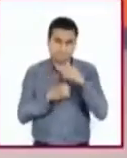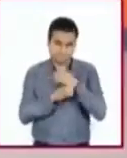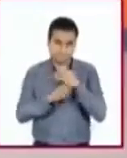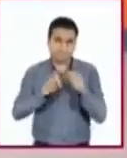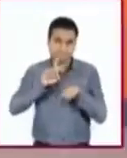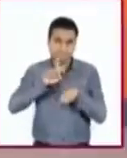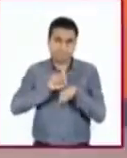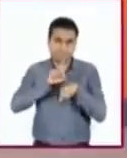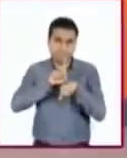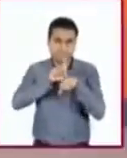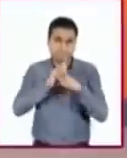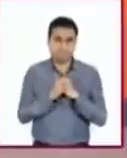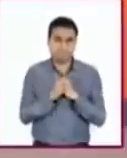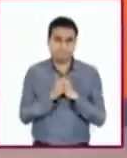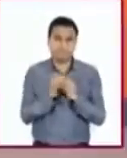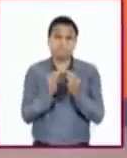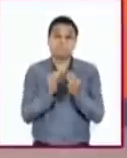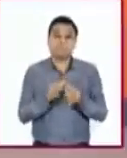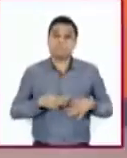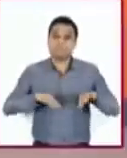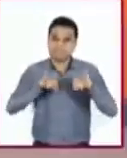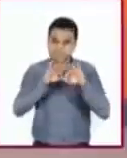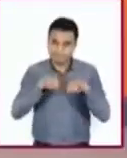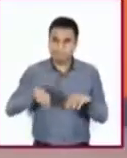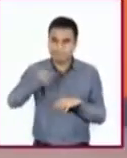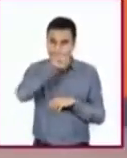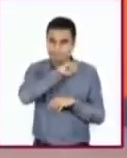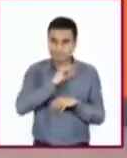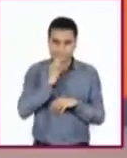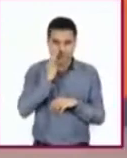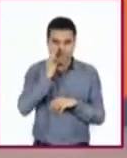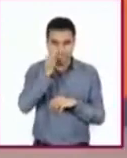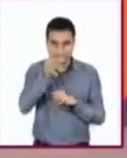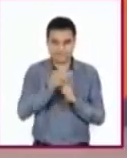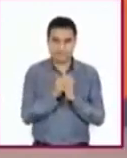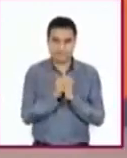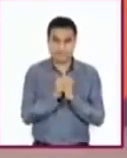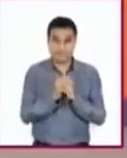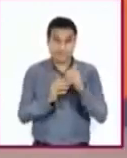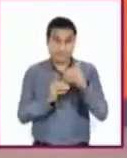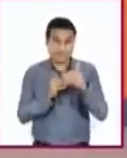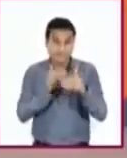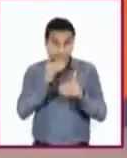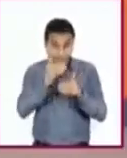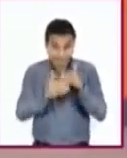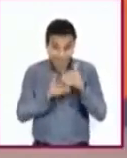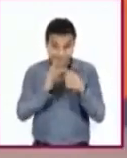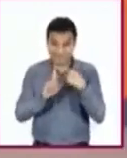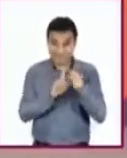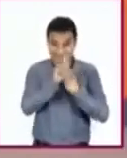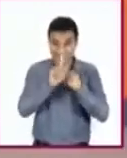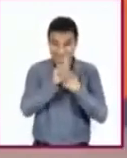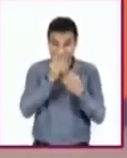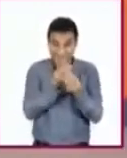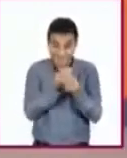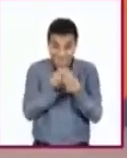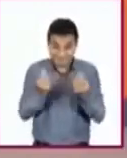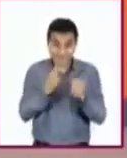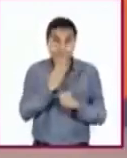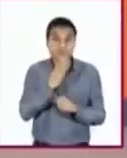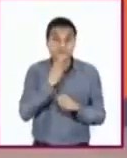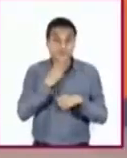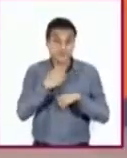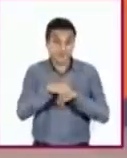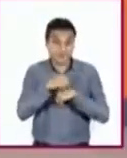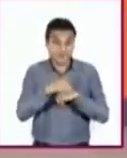cotidiana. Es importante hacer notar que el procedimiento para resolver problemas que impliquen el uso de